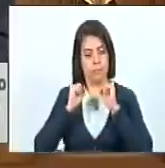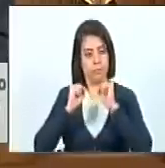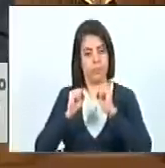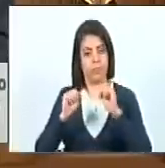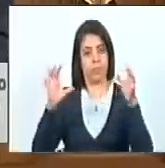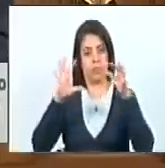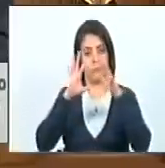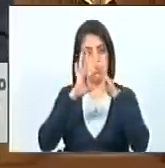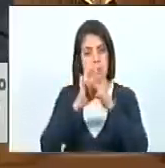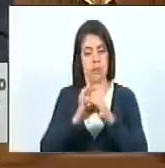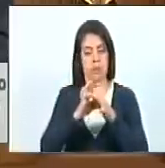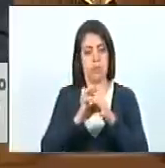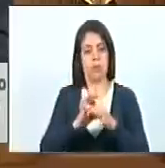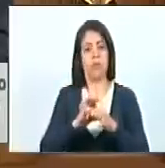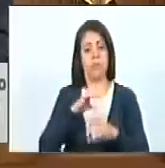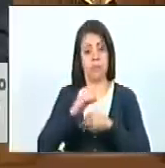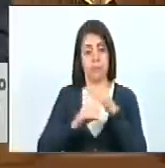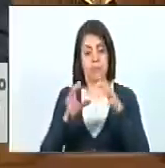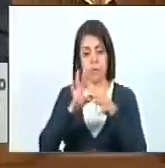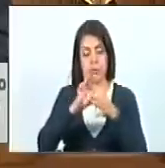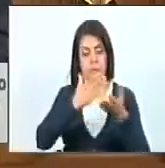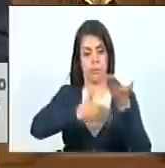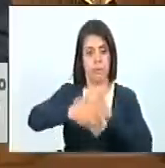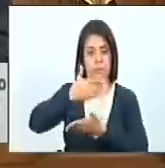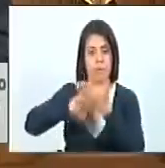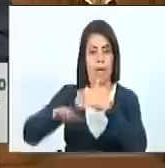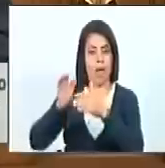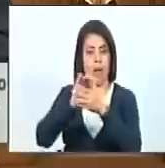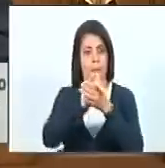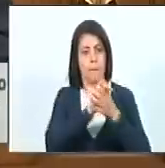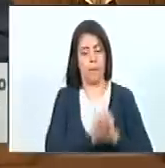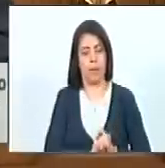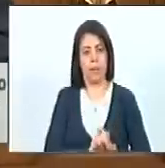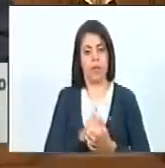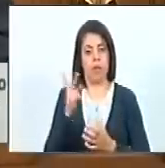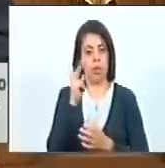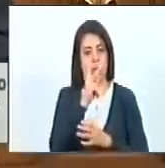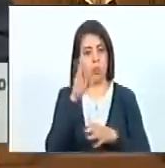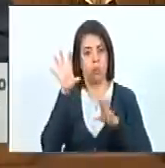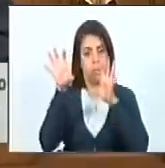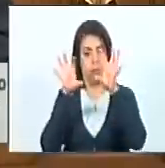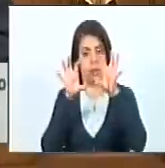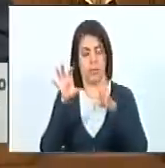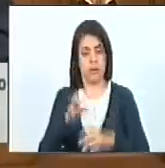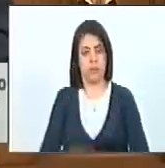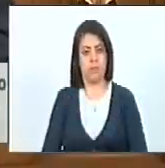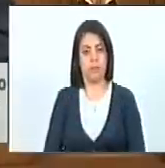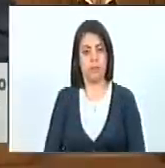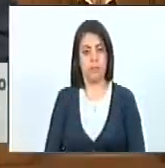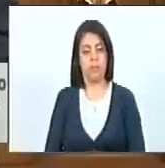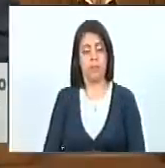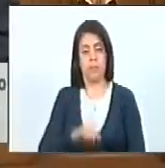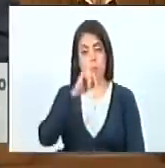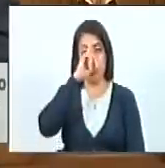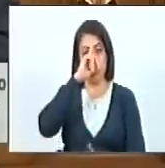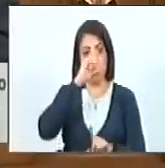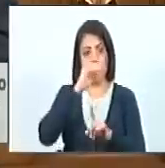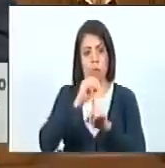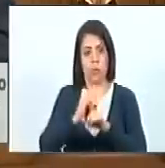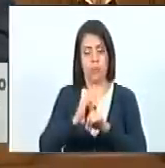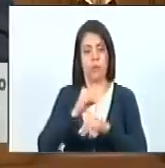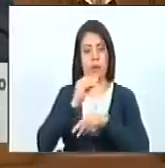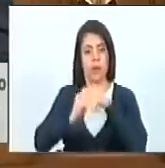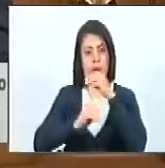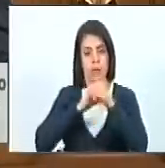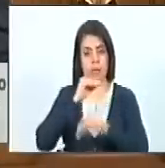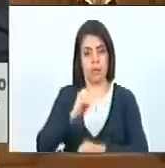los vínculos y lazos de cooperación y amistad entre ambas naciones, con el objetivo de